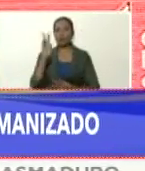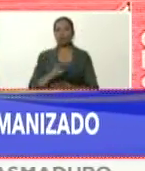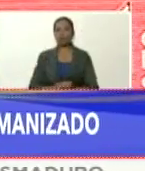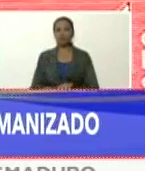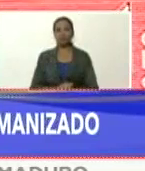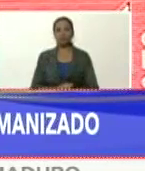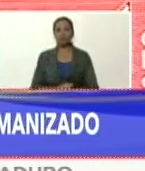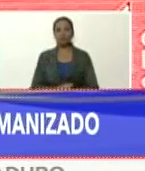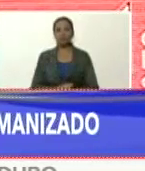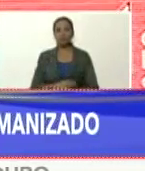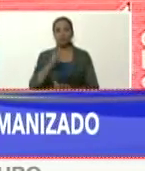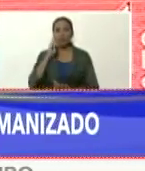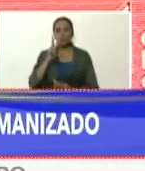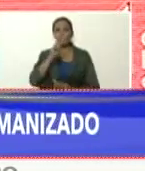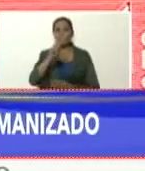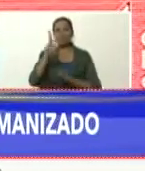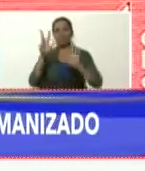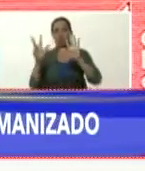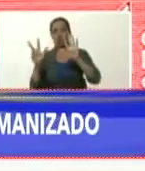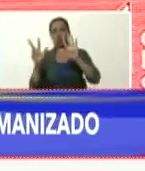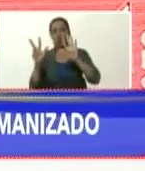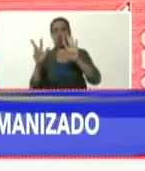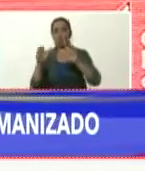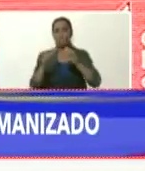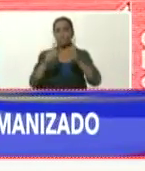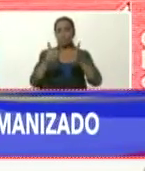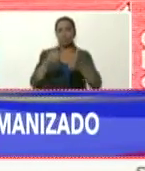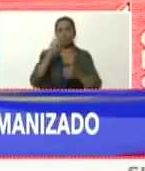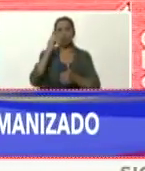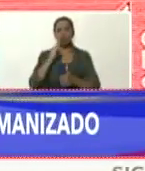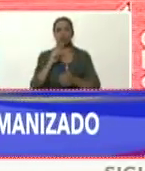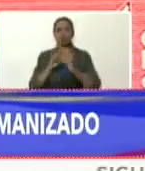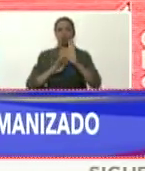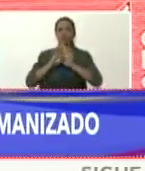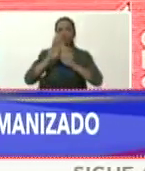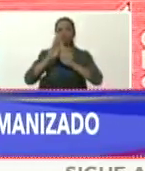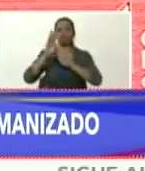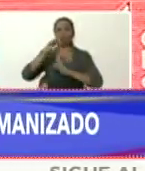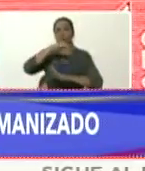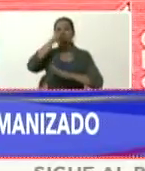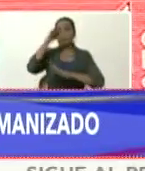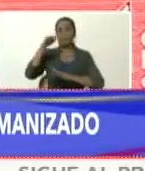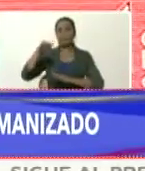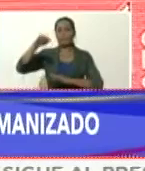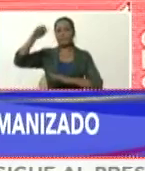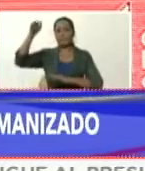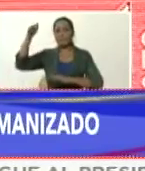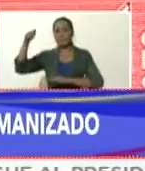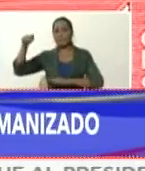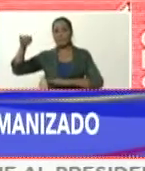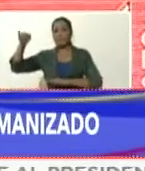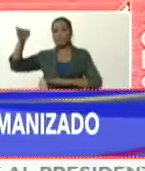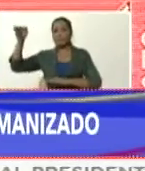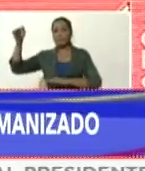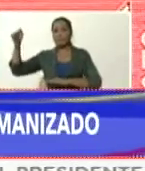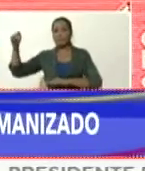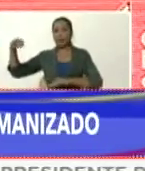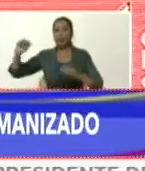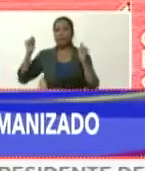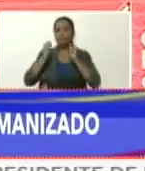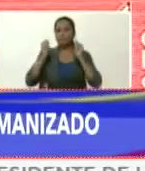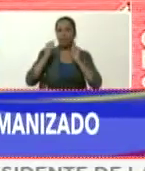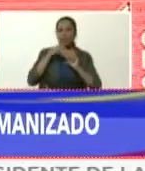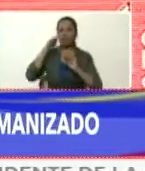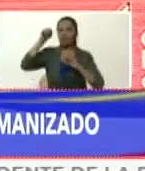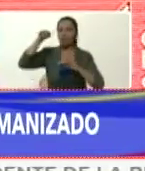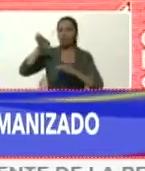Vamos por el capítulo 28. Empieza Bolívar a ascender por el páramo de Pisba, Silvia. Por